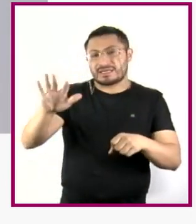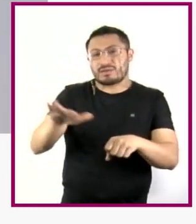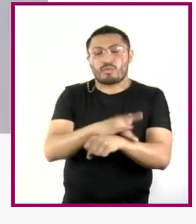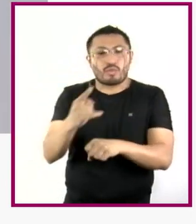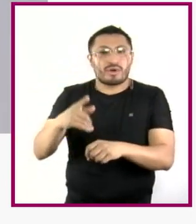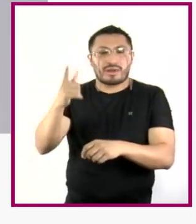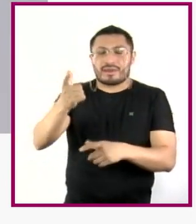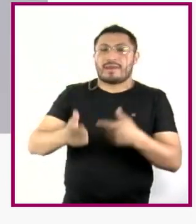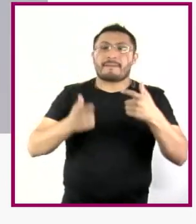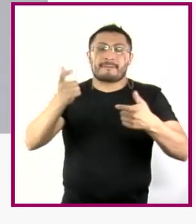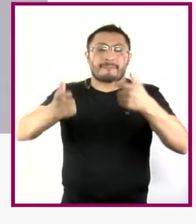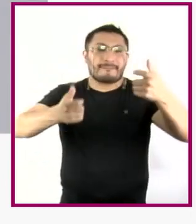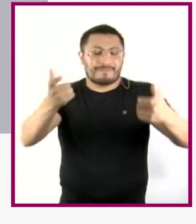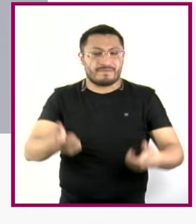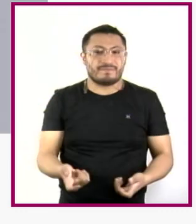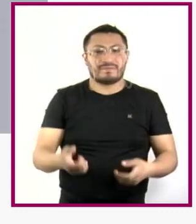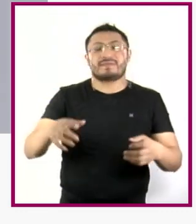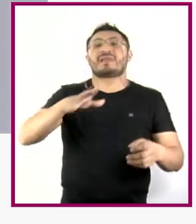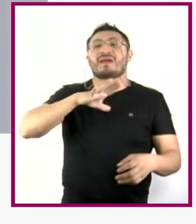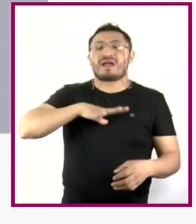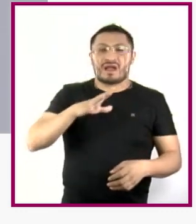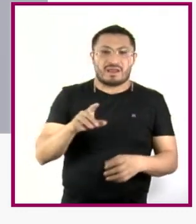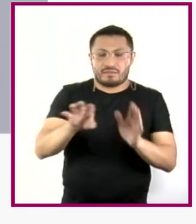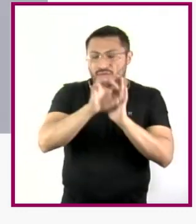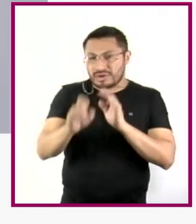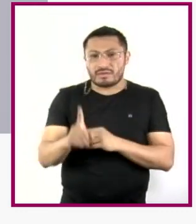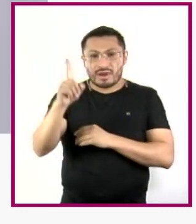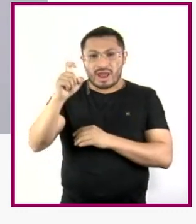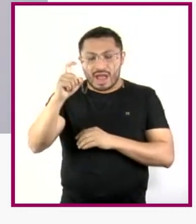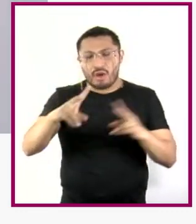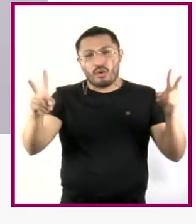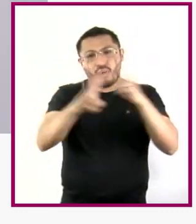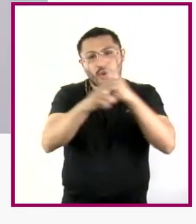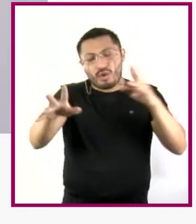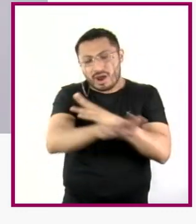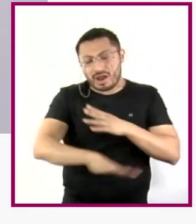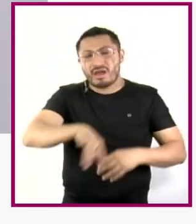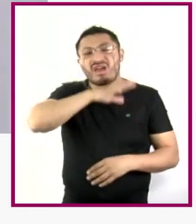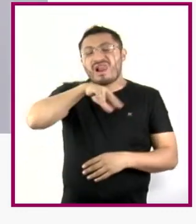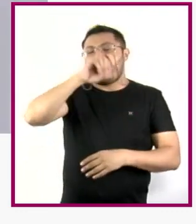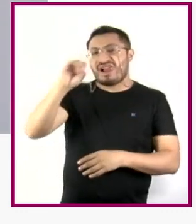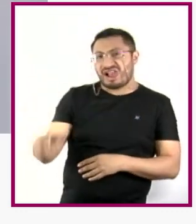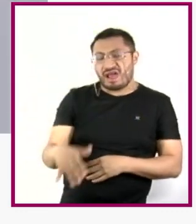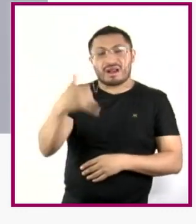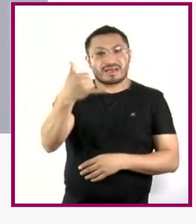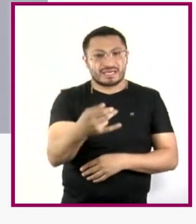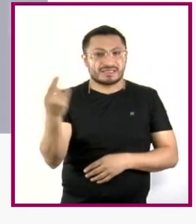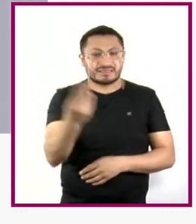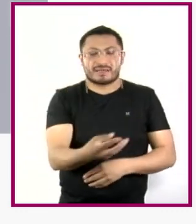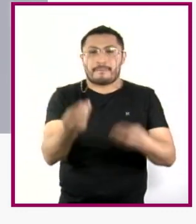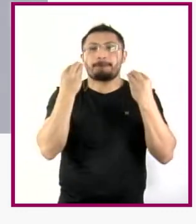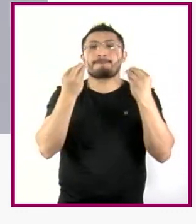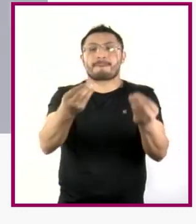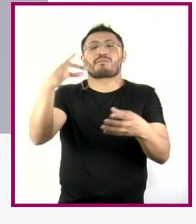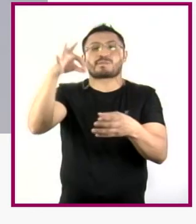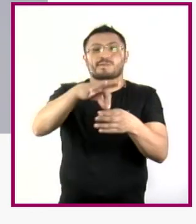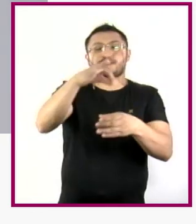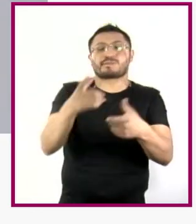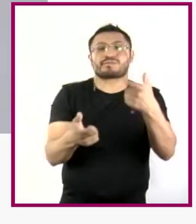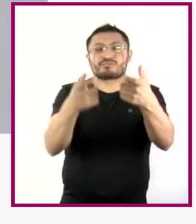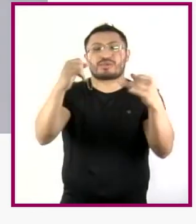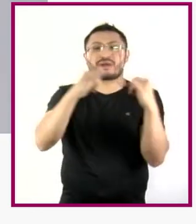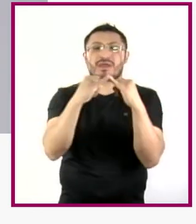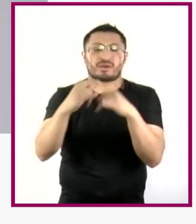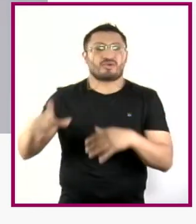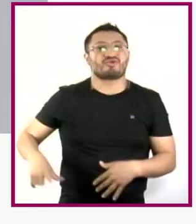porque sufren los estragos de la contaminación del agua, del aire o de los suelos, y porque se necesita de grandes inversiones por parte de instituciones